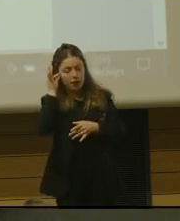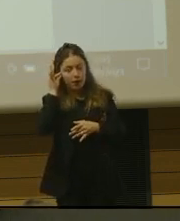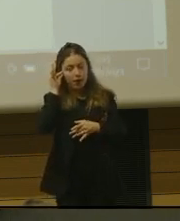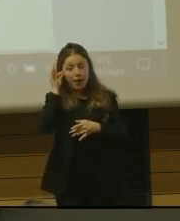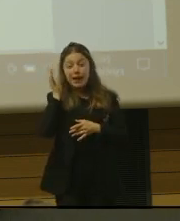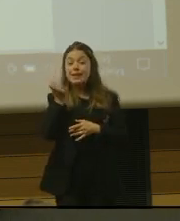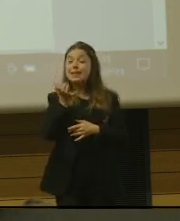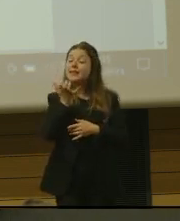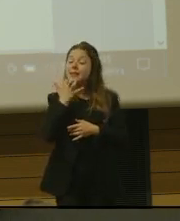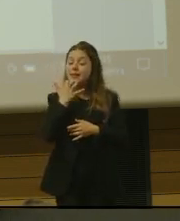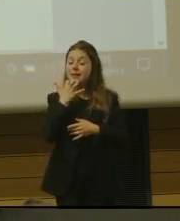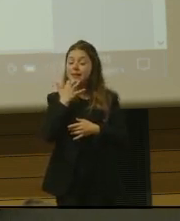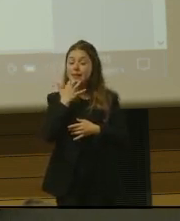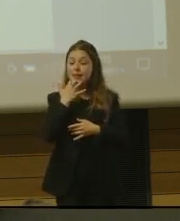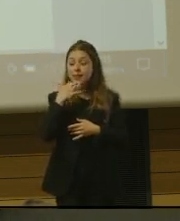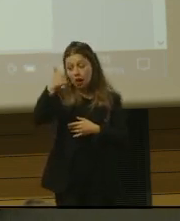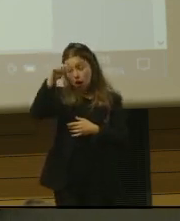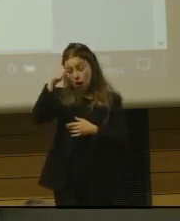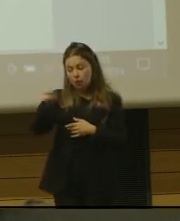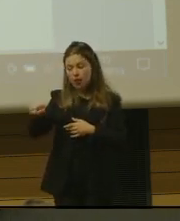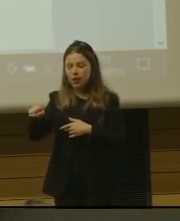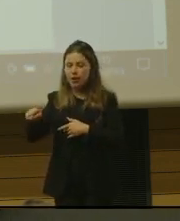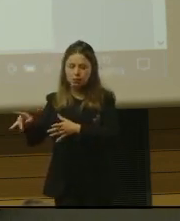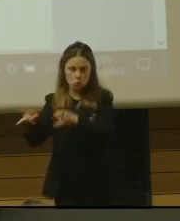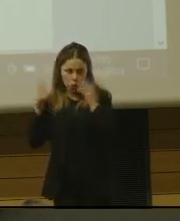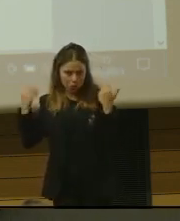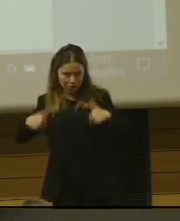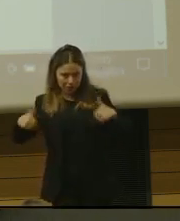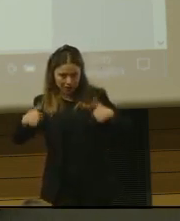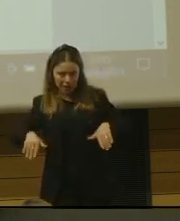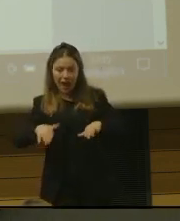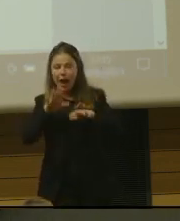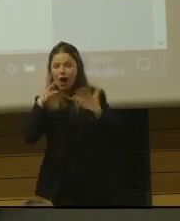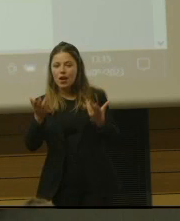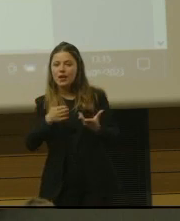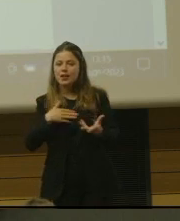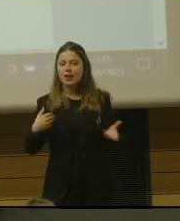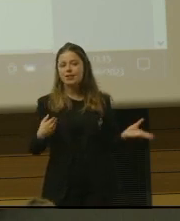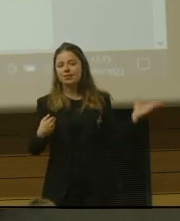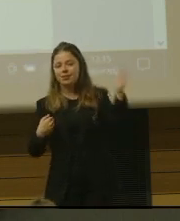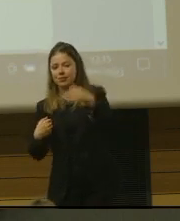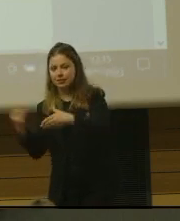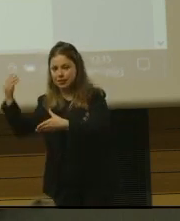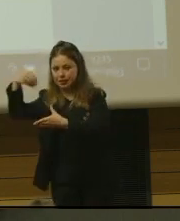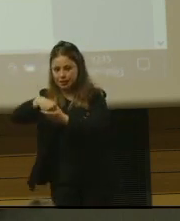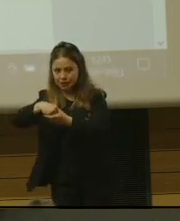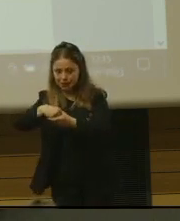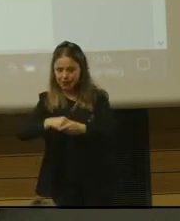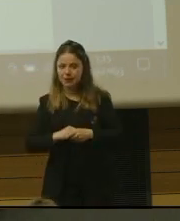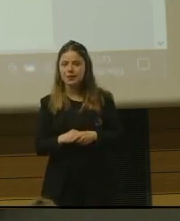diríamos, pues a los hombres enredados, ¿no? en sus trampas, pues fueron a por las mujeres, ¿no?